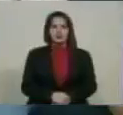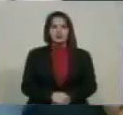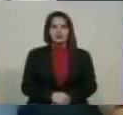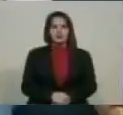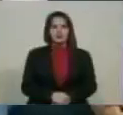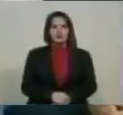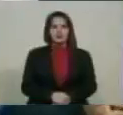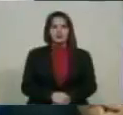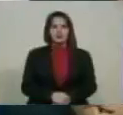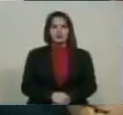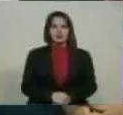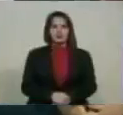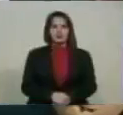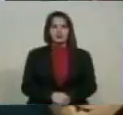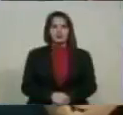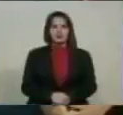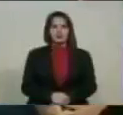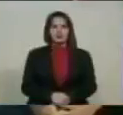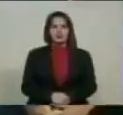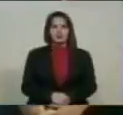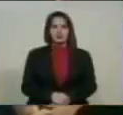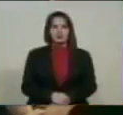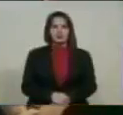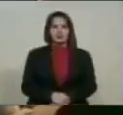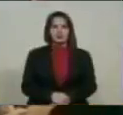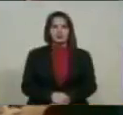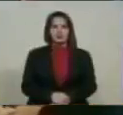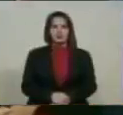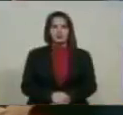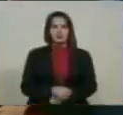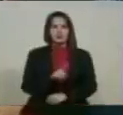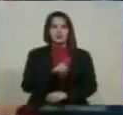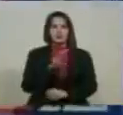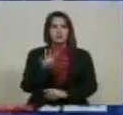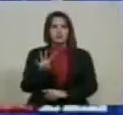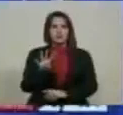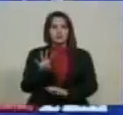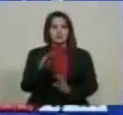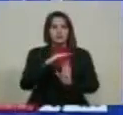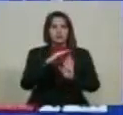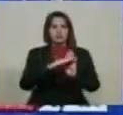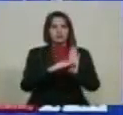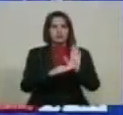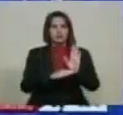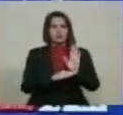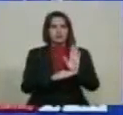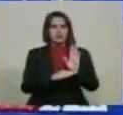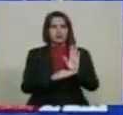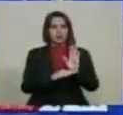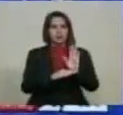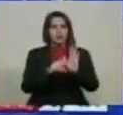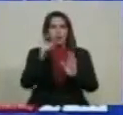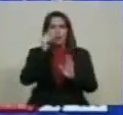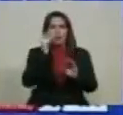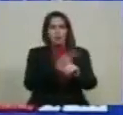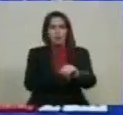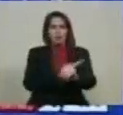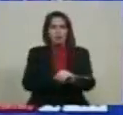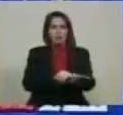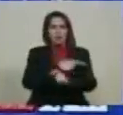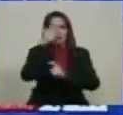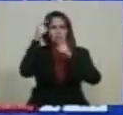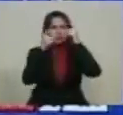Ajá, continuamos. Número 14, el compañero Adán Gormoto Chávez